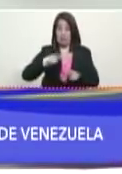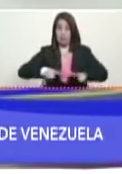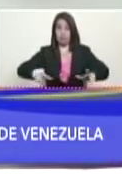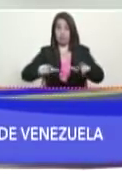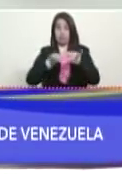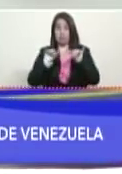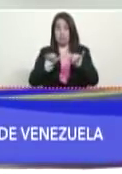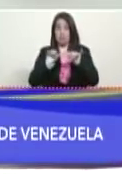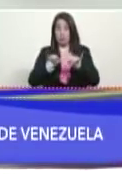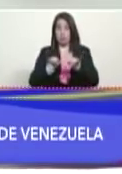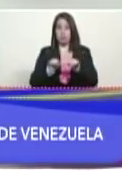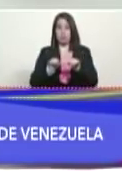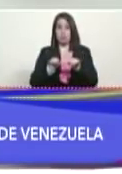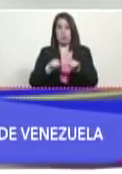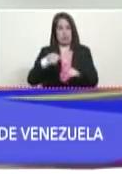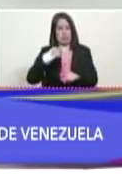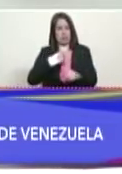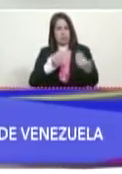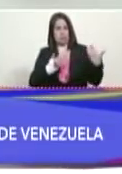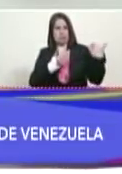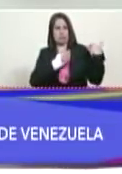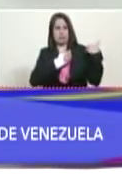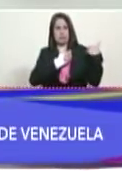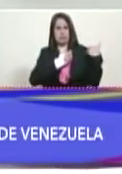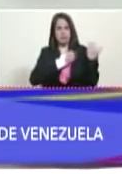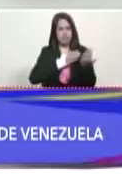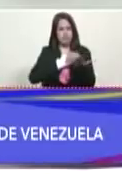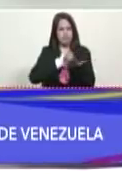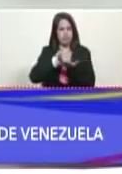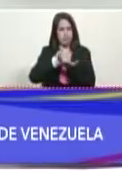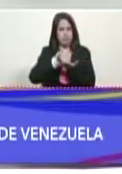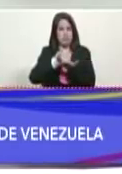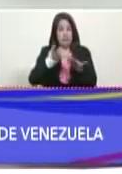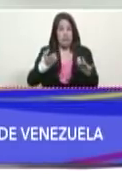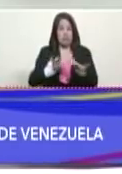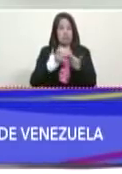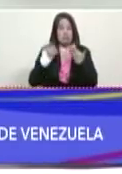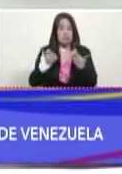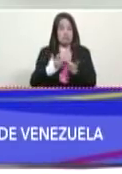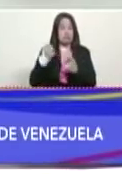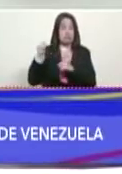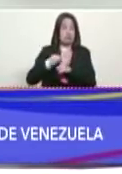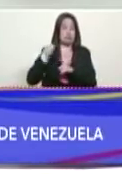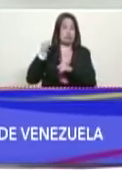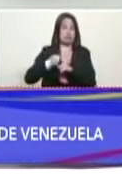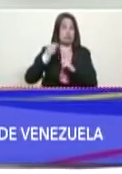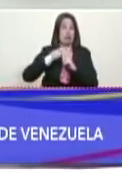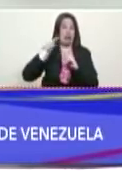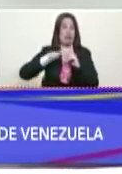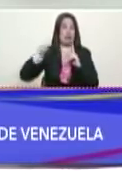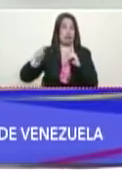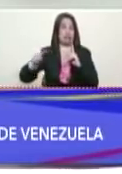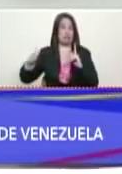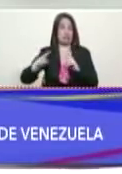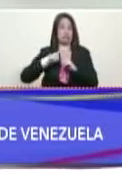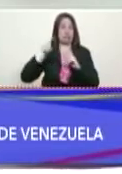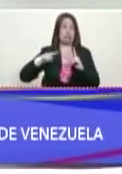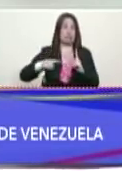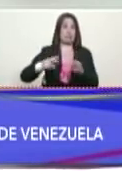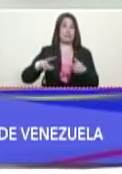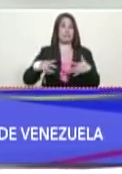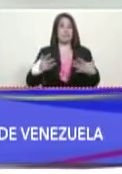presidencial me ha tocado conducir esta batalla eléctrica por la